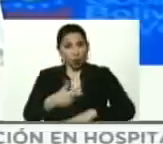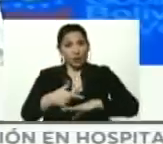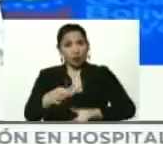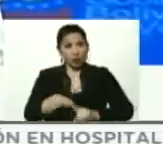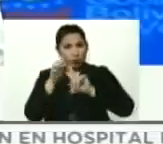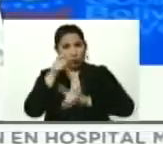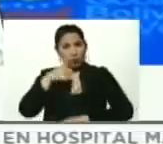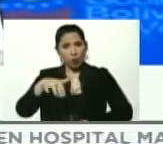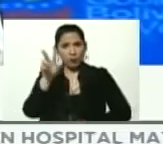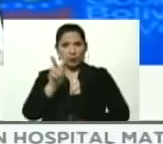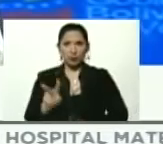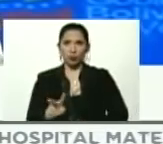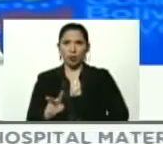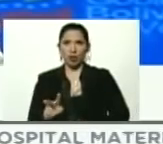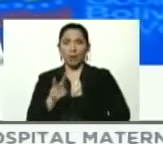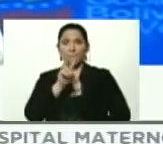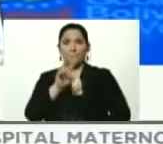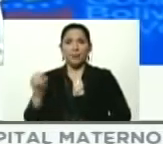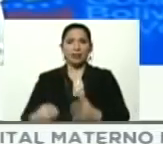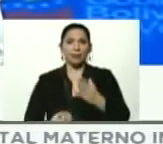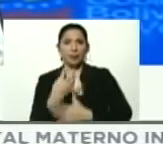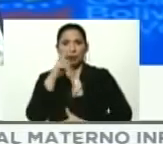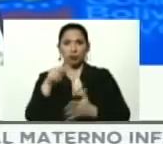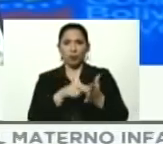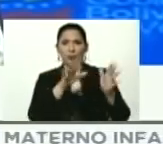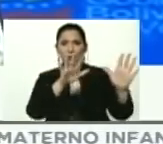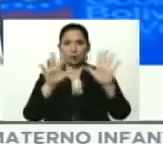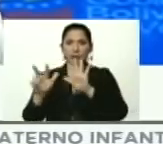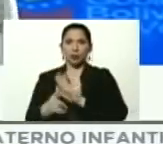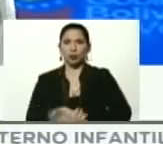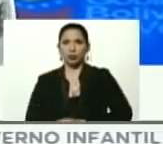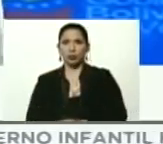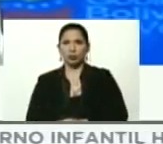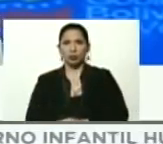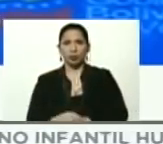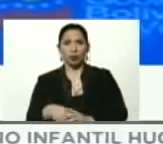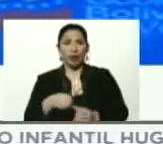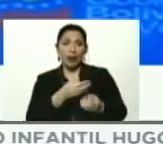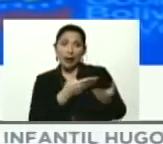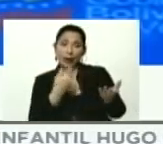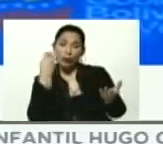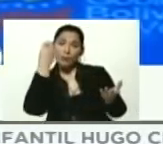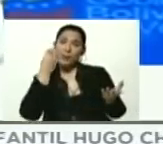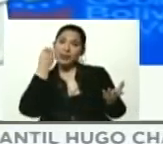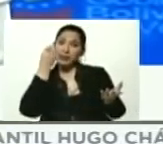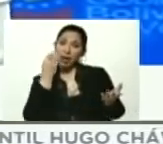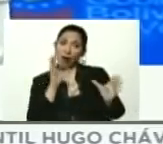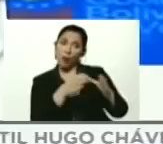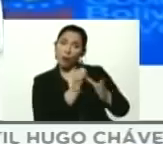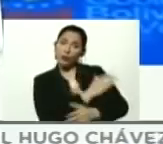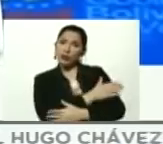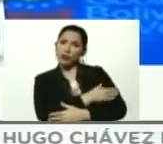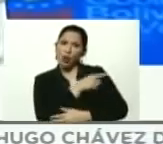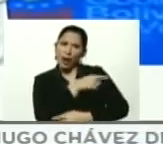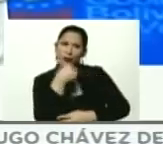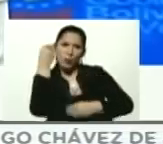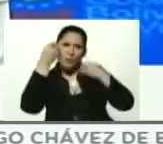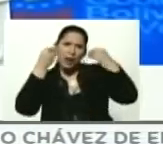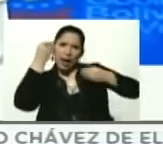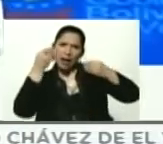pueblo de Venezuela el 20 de mayo de 2018. Ellos pensaron, eran sus planes, como todo